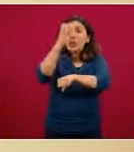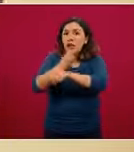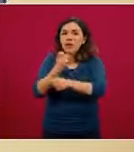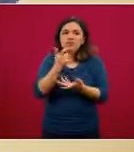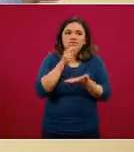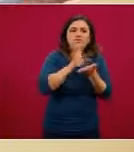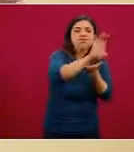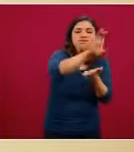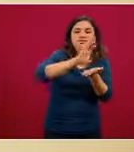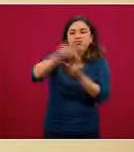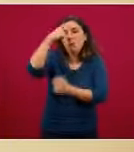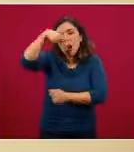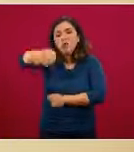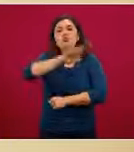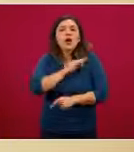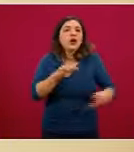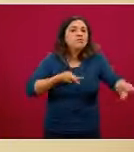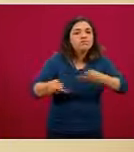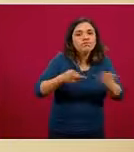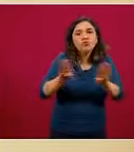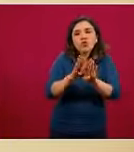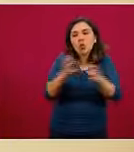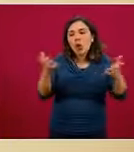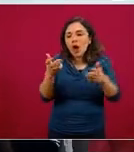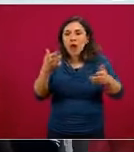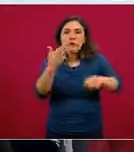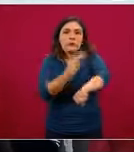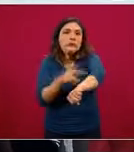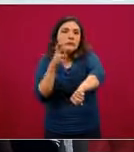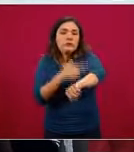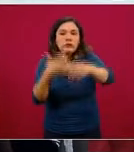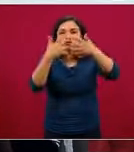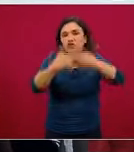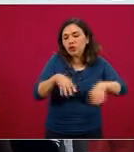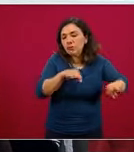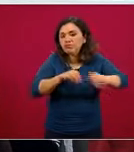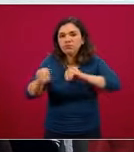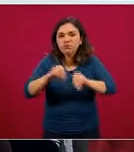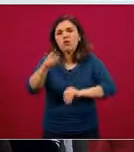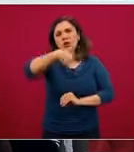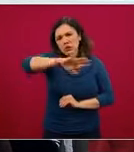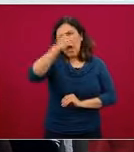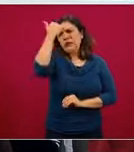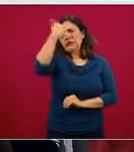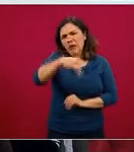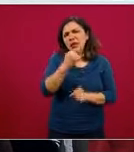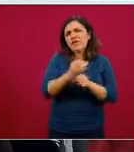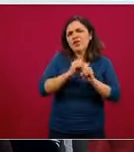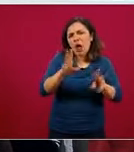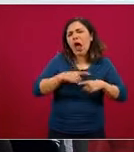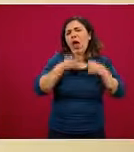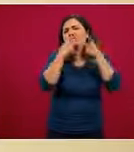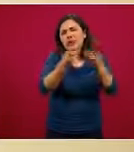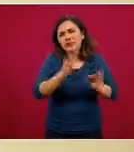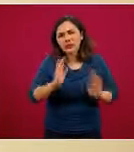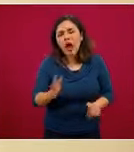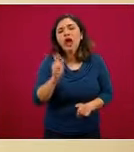estados para que puedan aplicarlos en estas diferentes áreas. De hecho, ellos ya recibieron la información y están empezando con